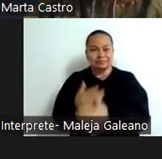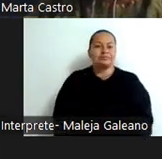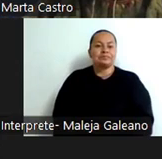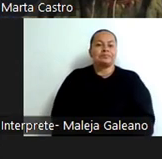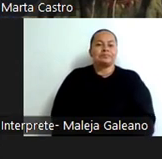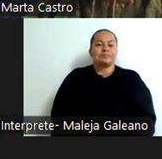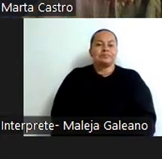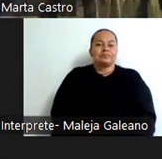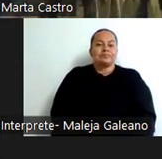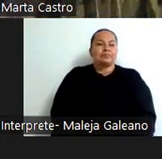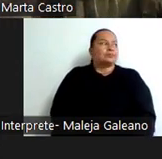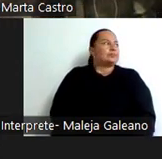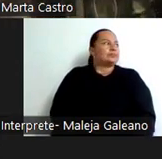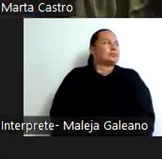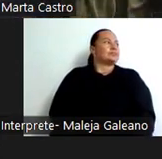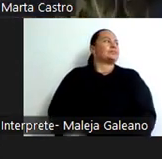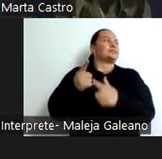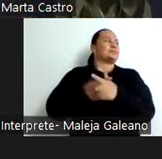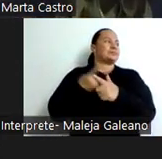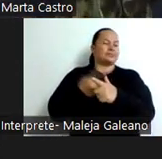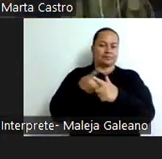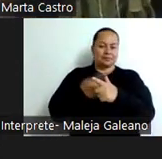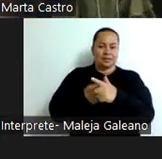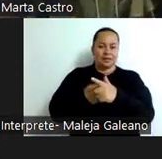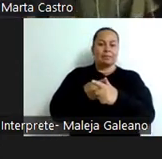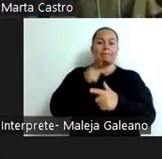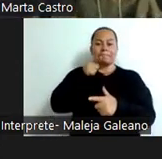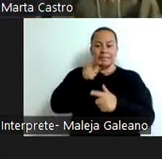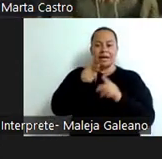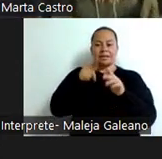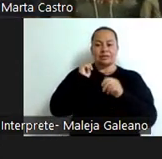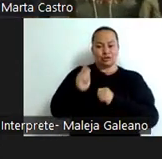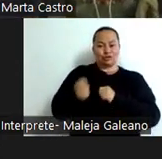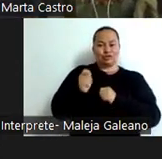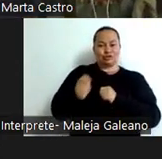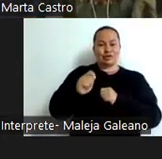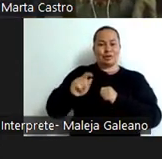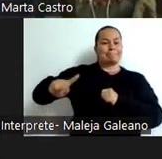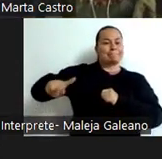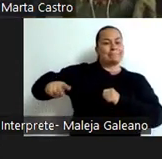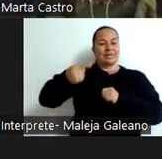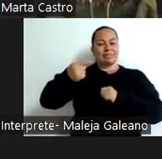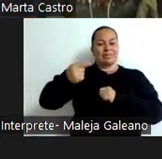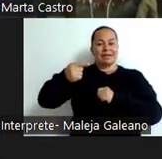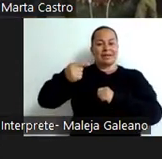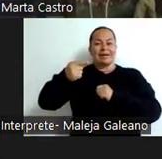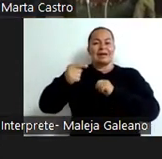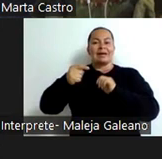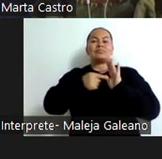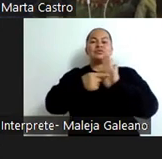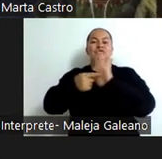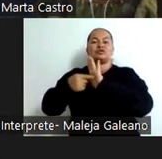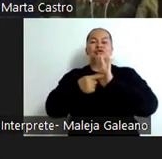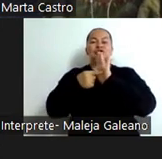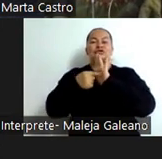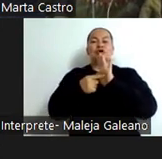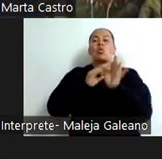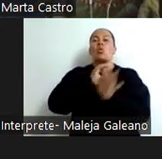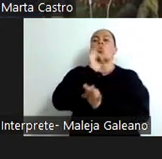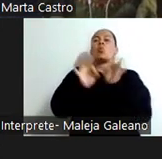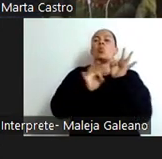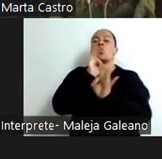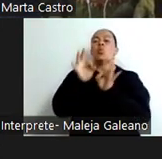diapositiva entonces para la corte la primera y principal manifestación del principio de solidaridad se da en la